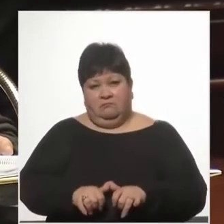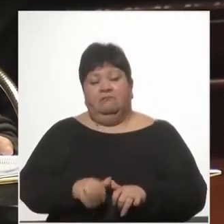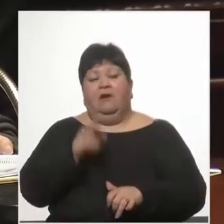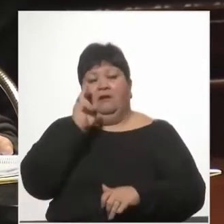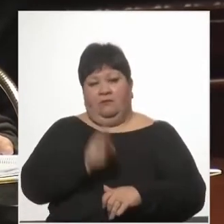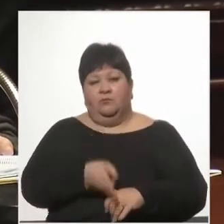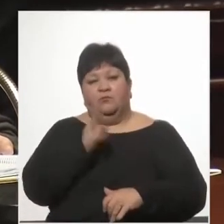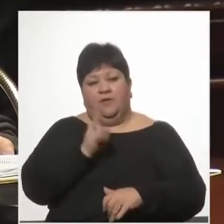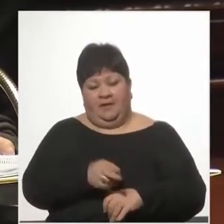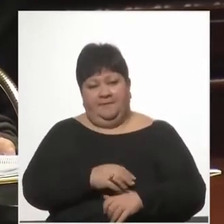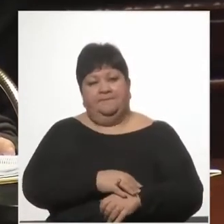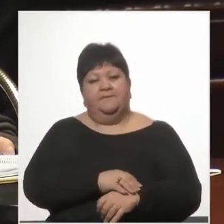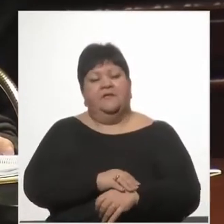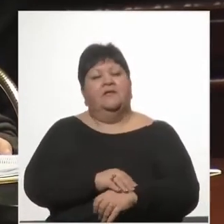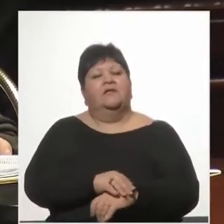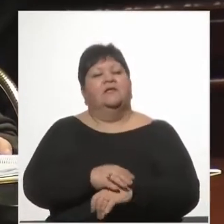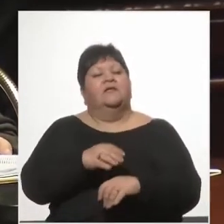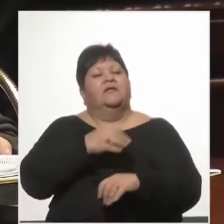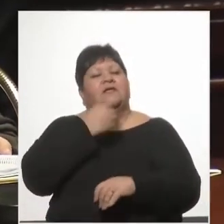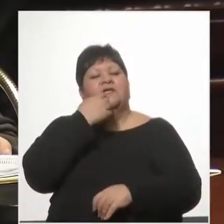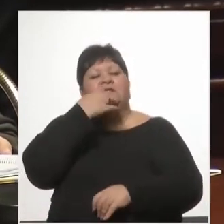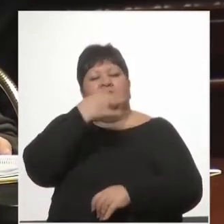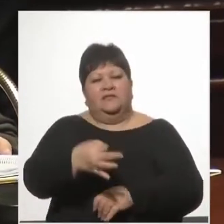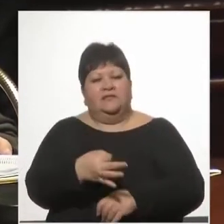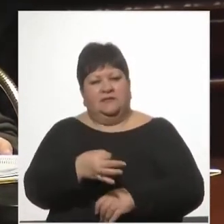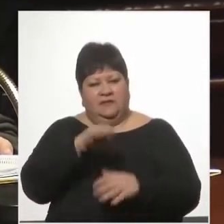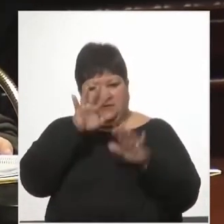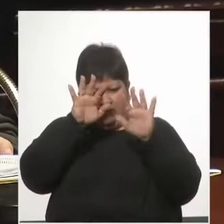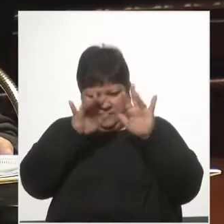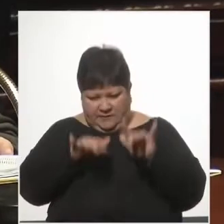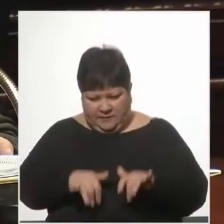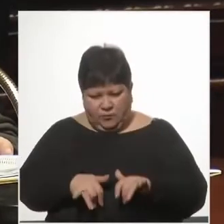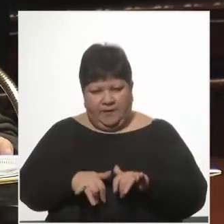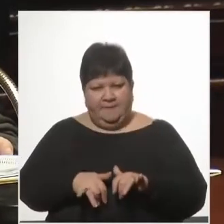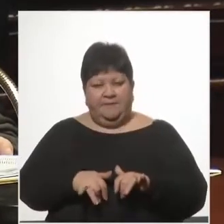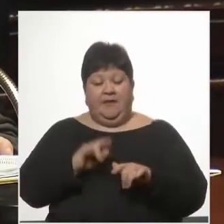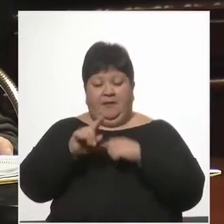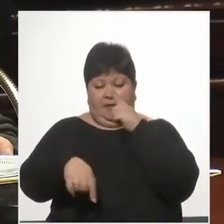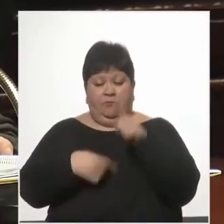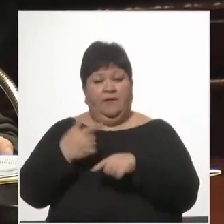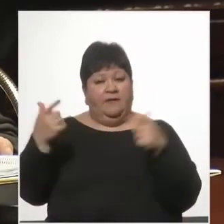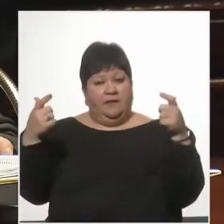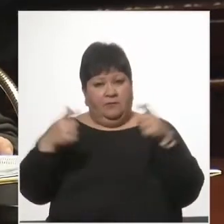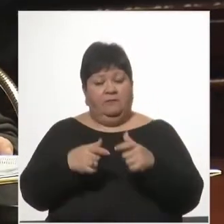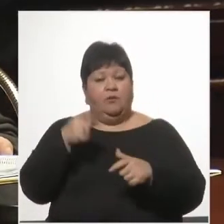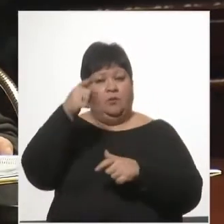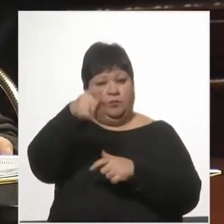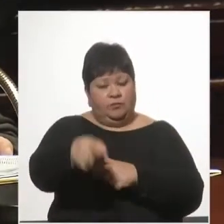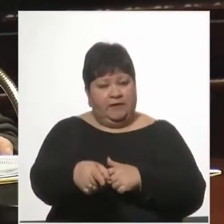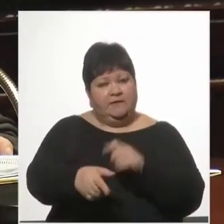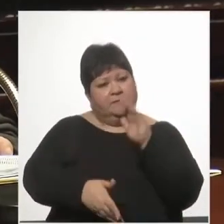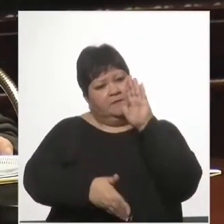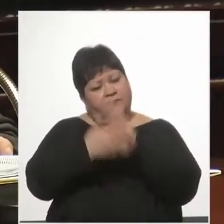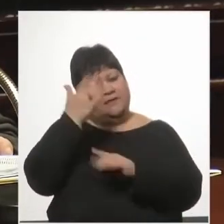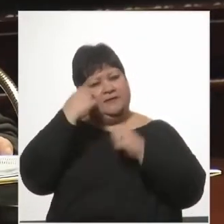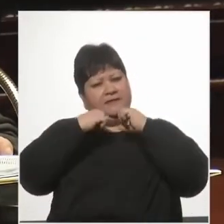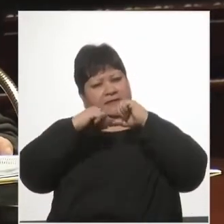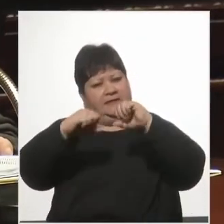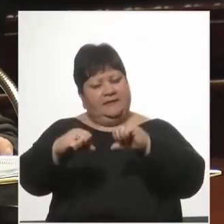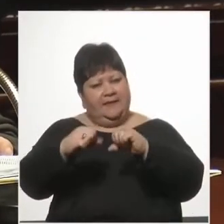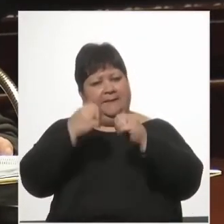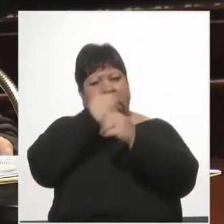En esa misiva expresa textualmente: luego de reunirme con usted, concurrí a la Secretaría de